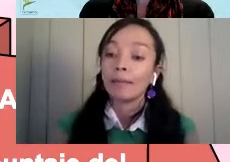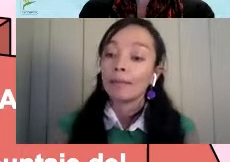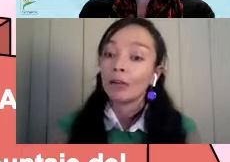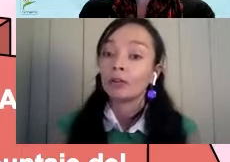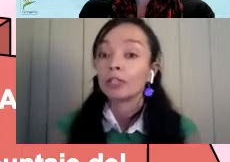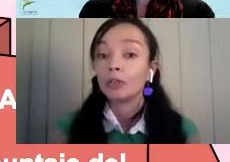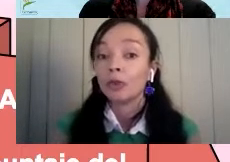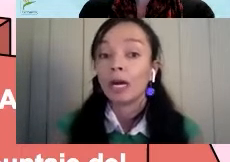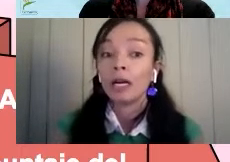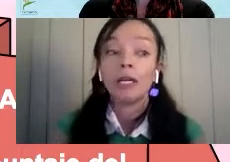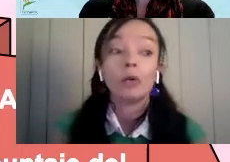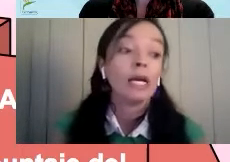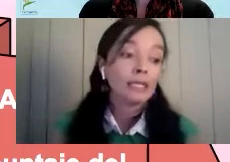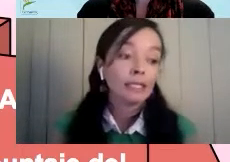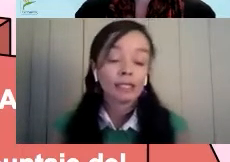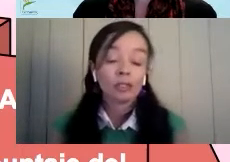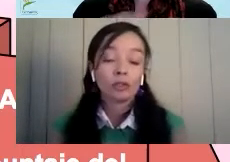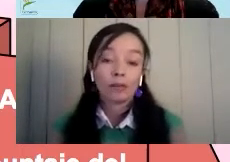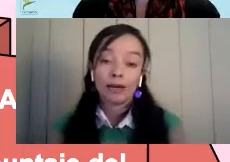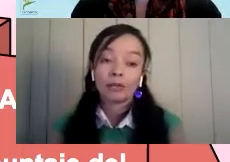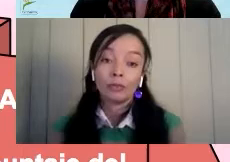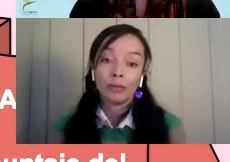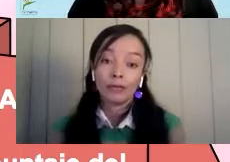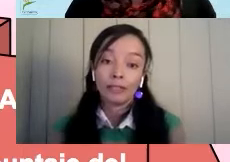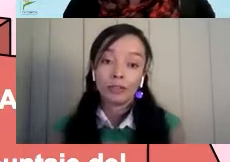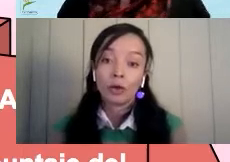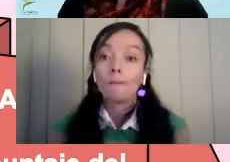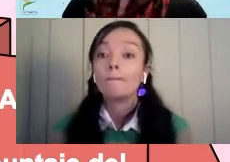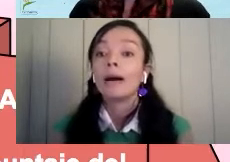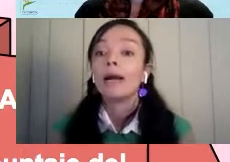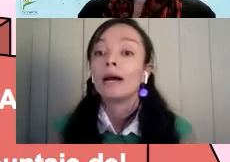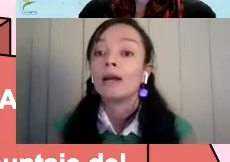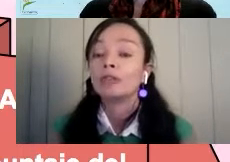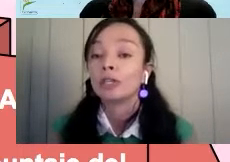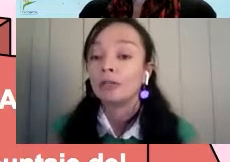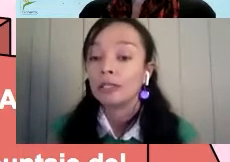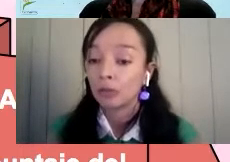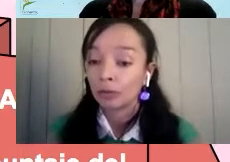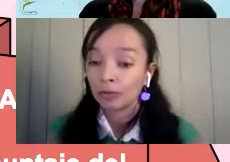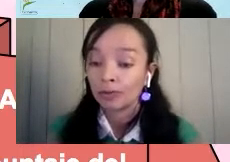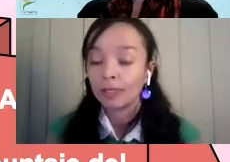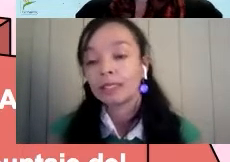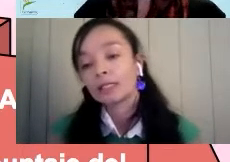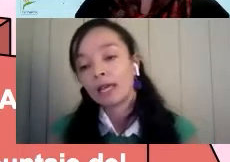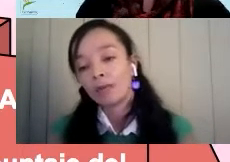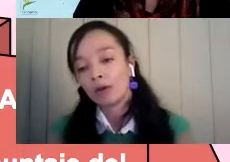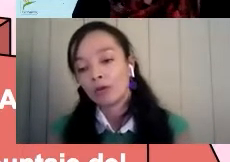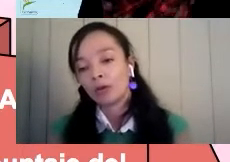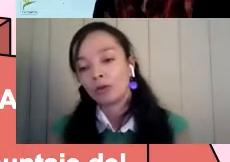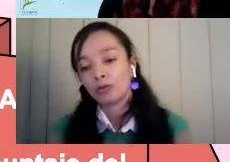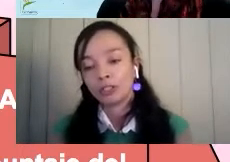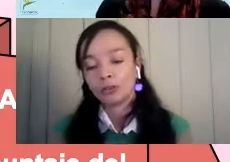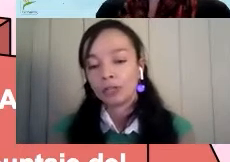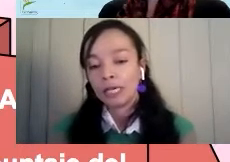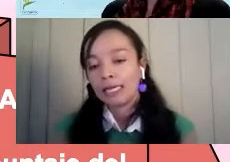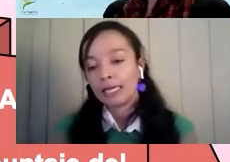También nos ayuda, el lenguaje de señas nos va, es un beneficio para los terribles dos. Es esta época cuando